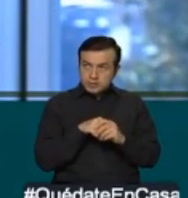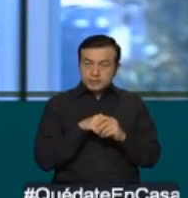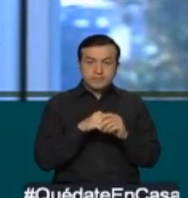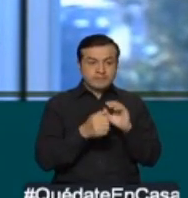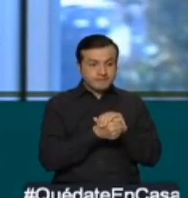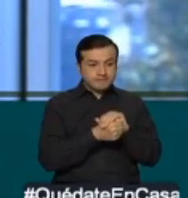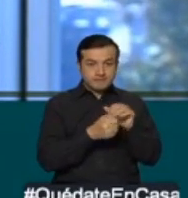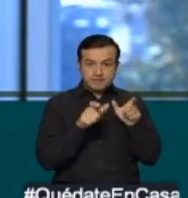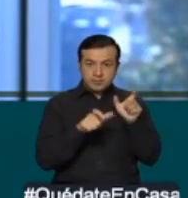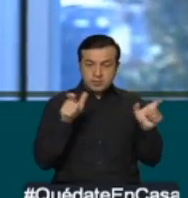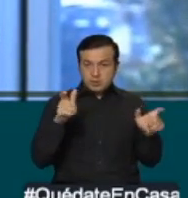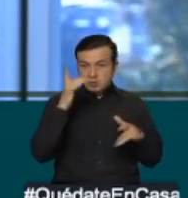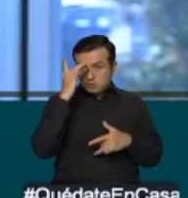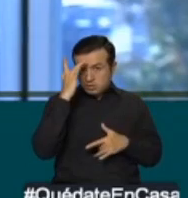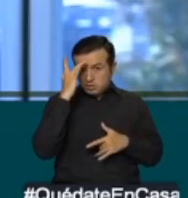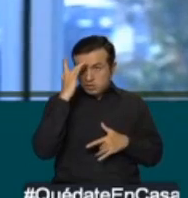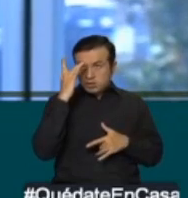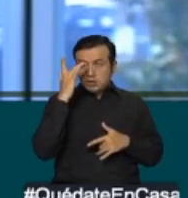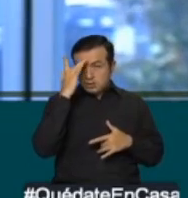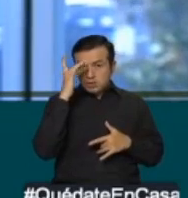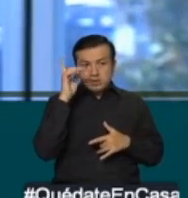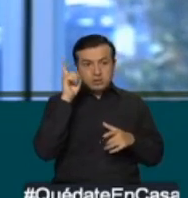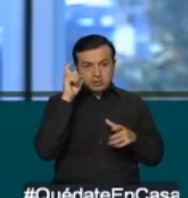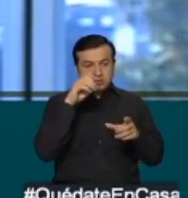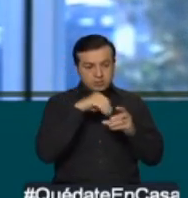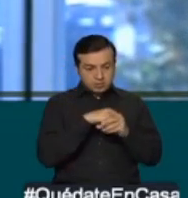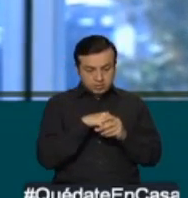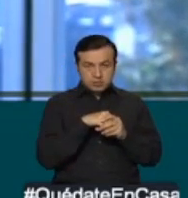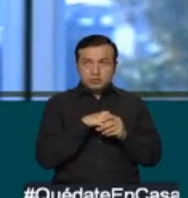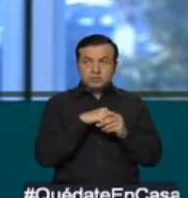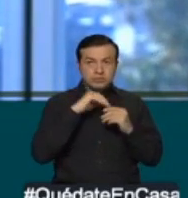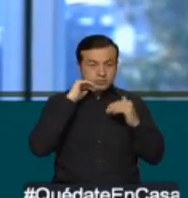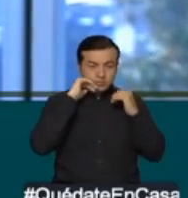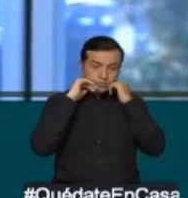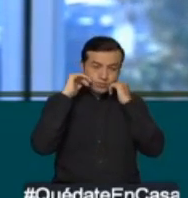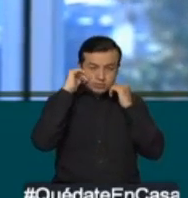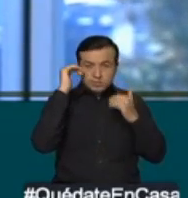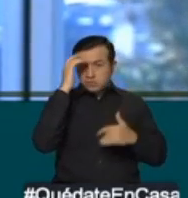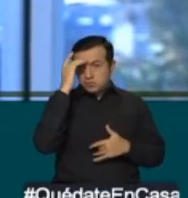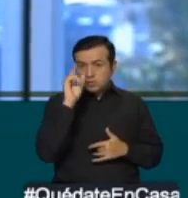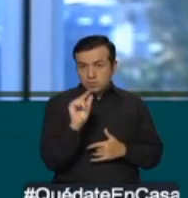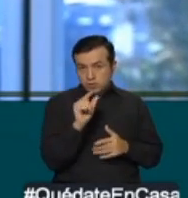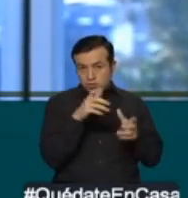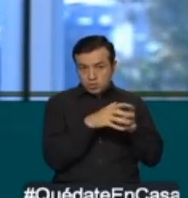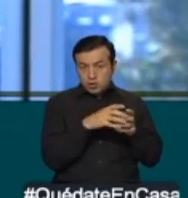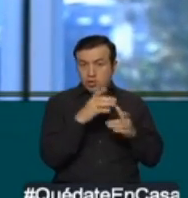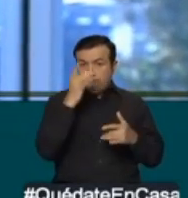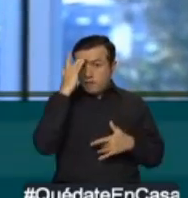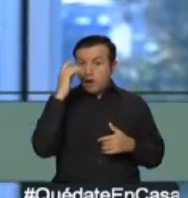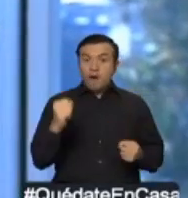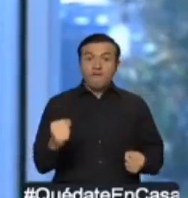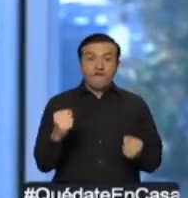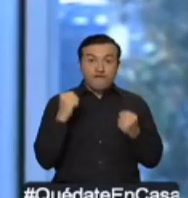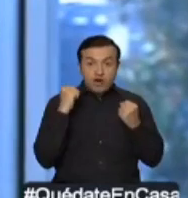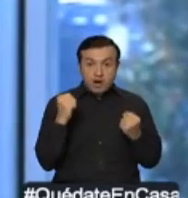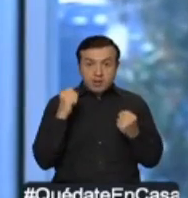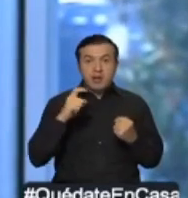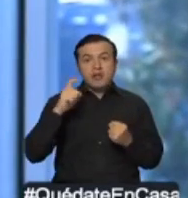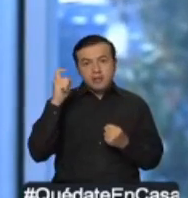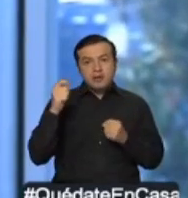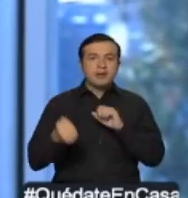aislamiento a las personas que están con kobe 19 que tienen síntomas leves porque quienes tienen síntomas graves